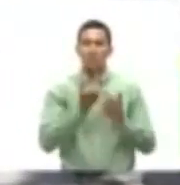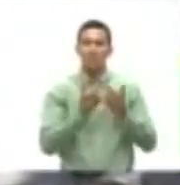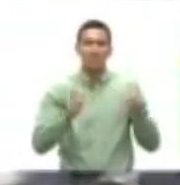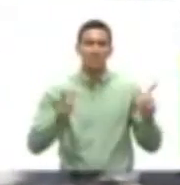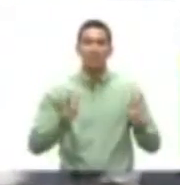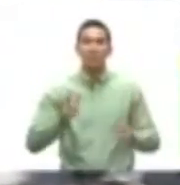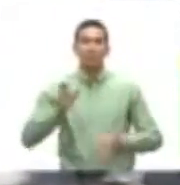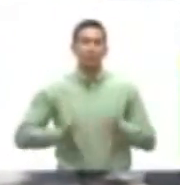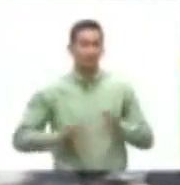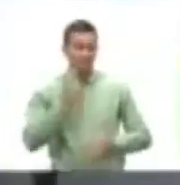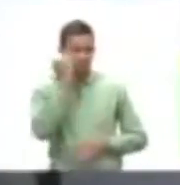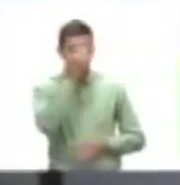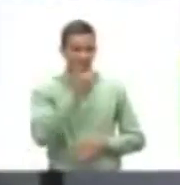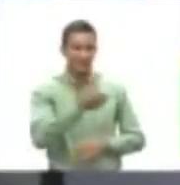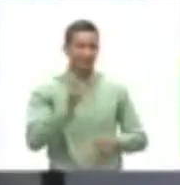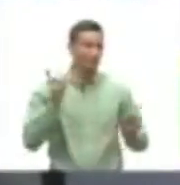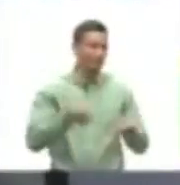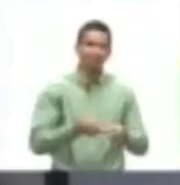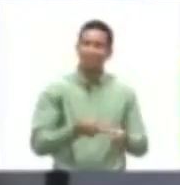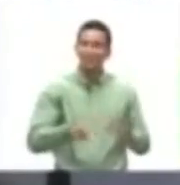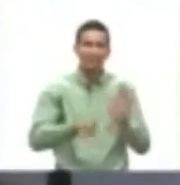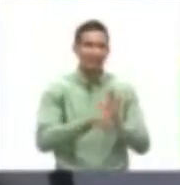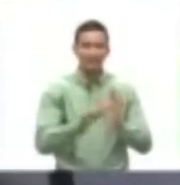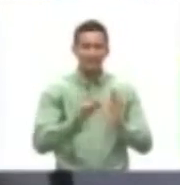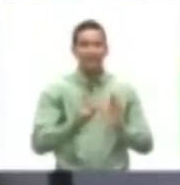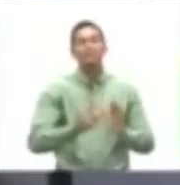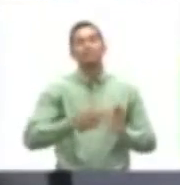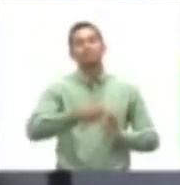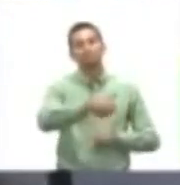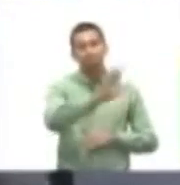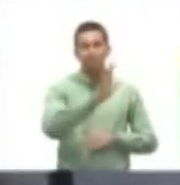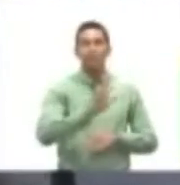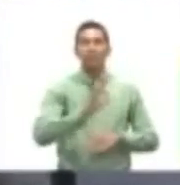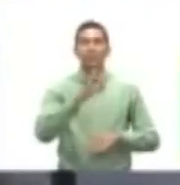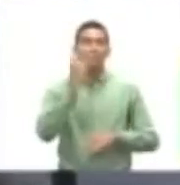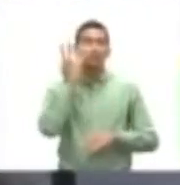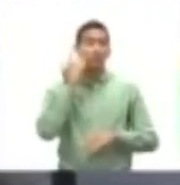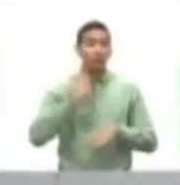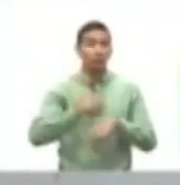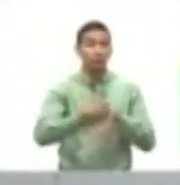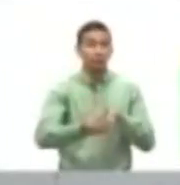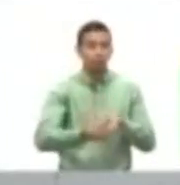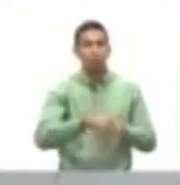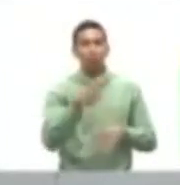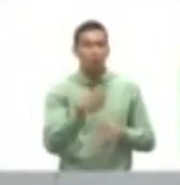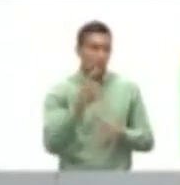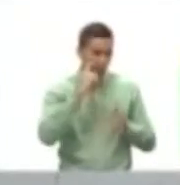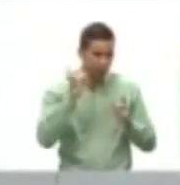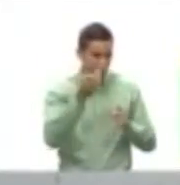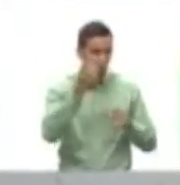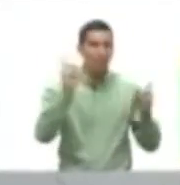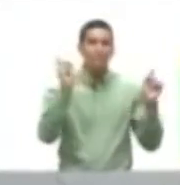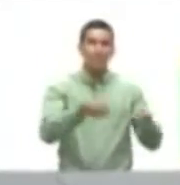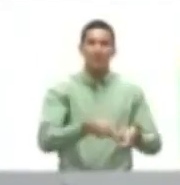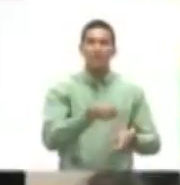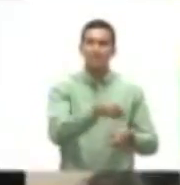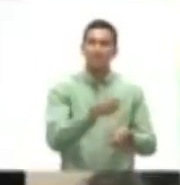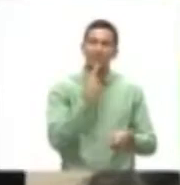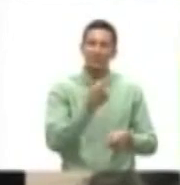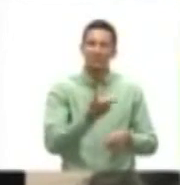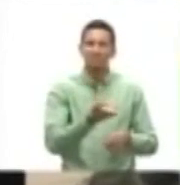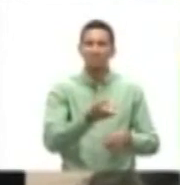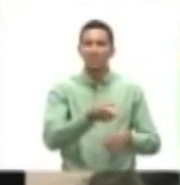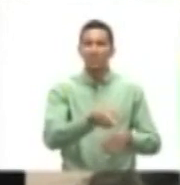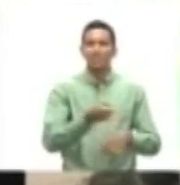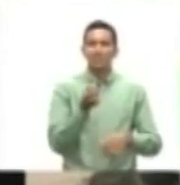fue ilegal. 15 días después, la fiscalía ordenó su detención, asegurando que Urbano Pineda debe responder por los delitos de tentativa